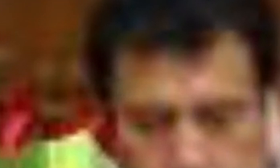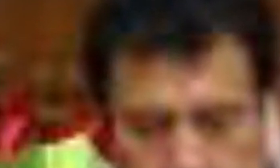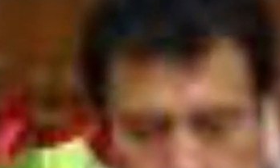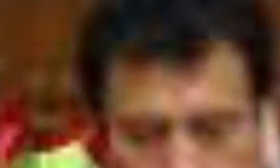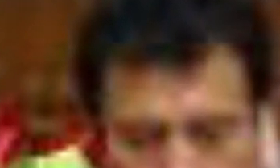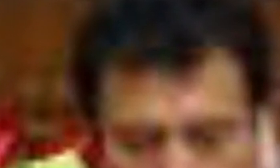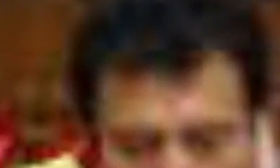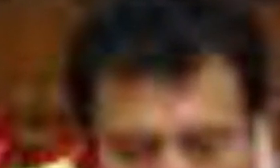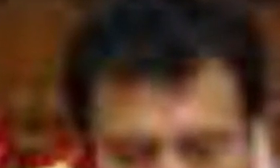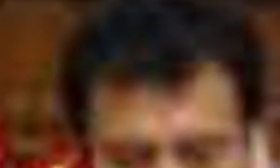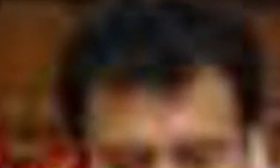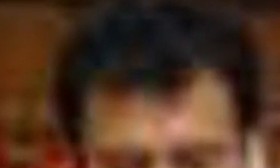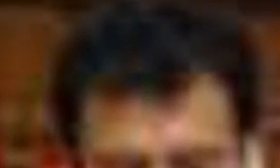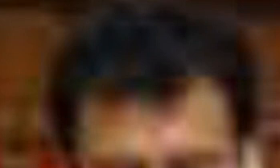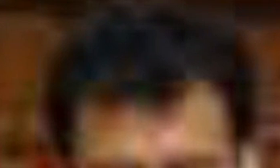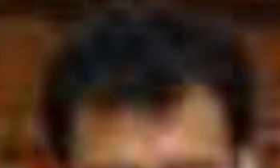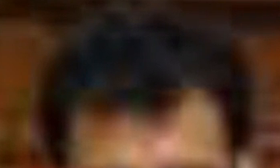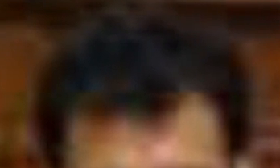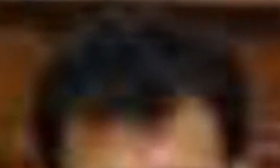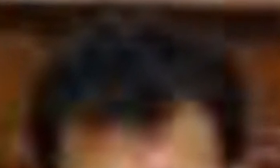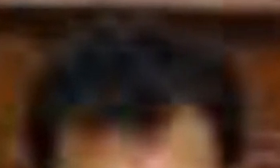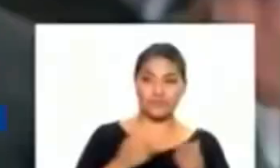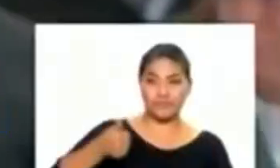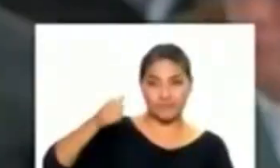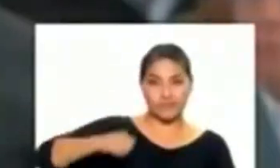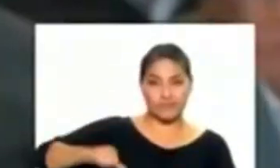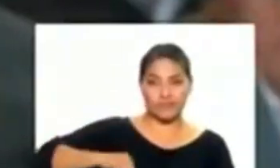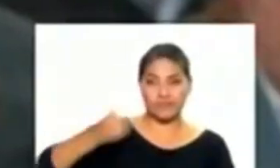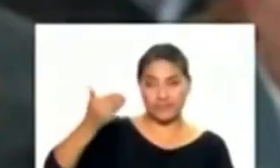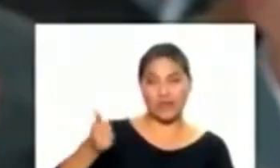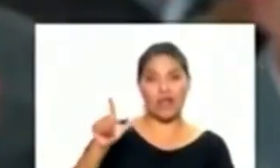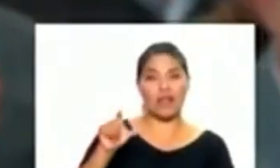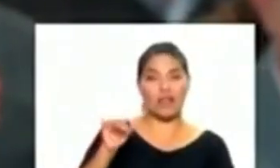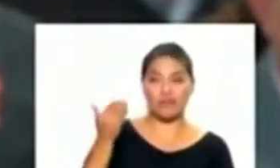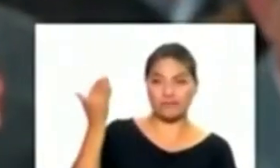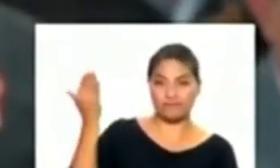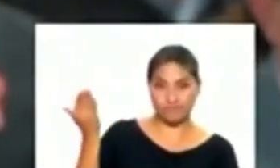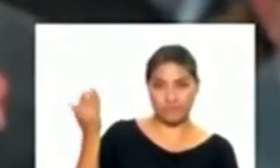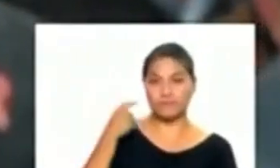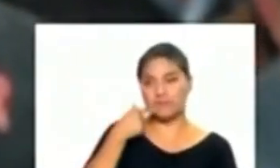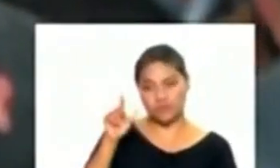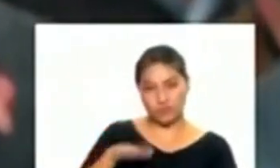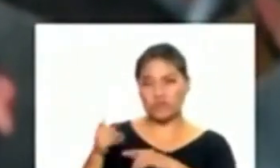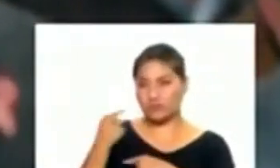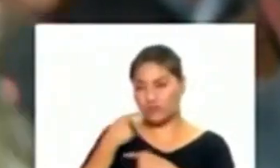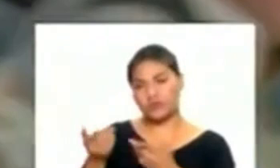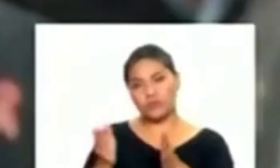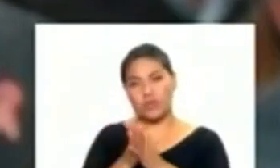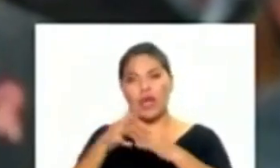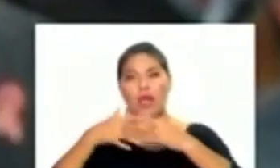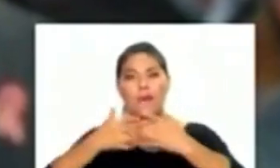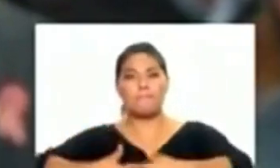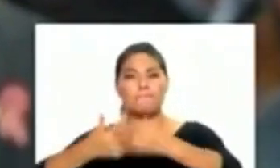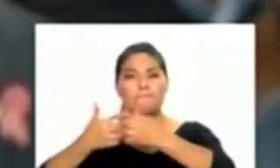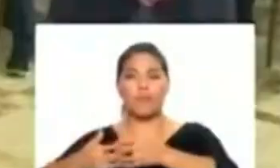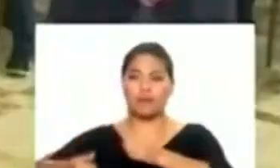caso totalmente delictivo que perjudica a miles de peruanos. Por otro lado, el burgomaestre López Aliaga sostuvo que la